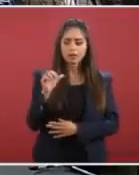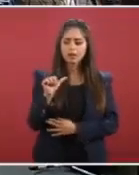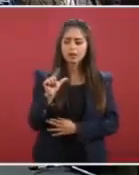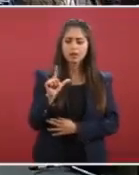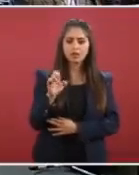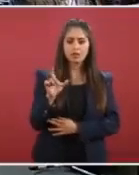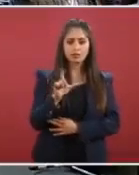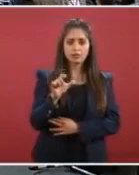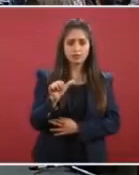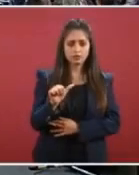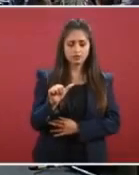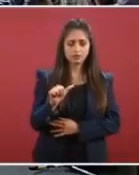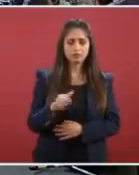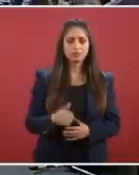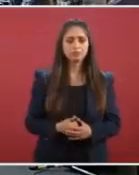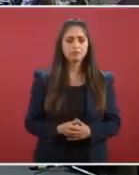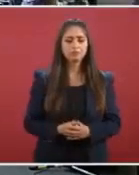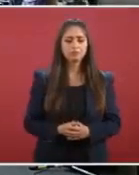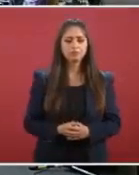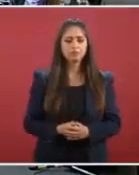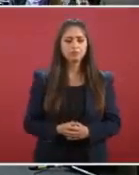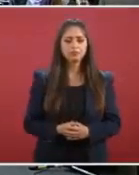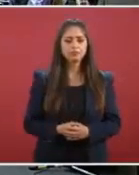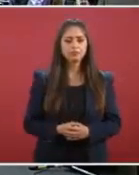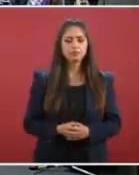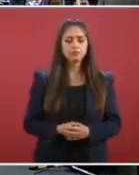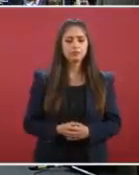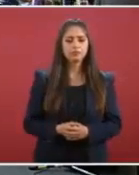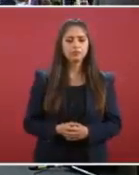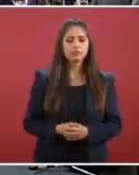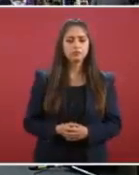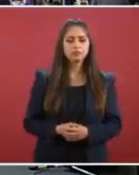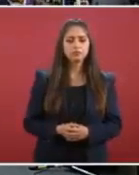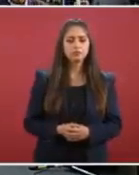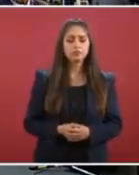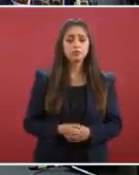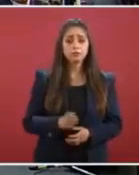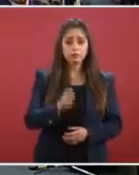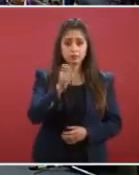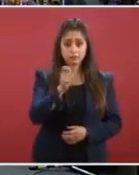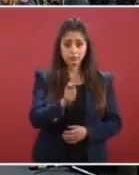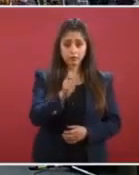no es el reconocimiento individual